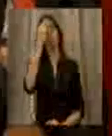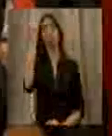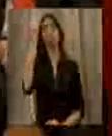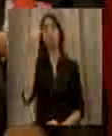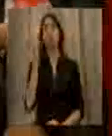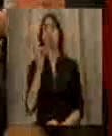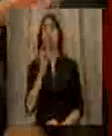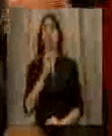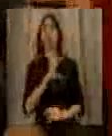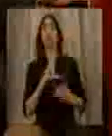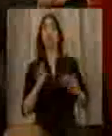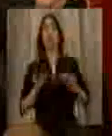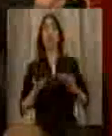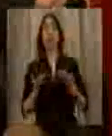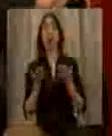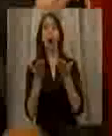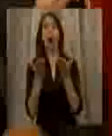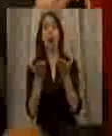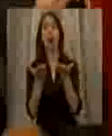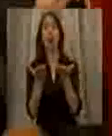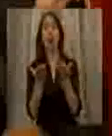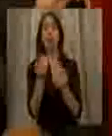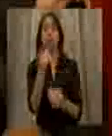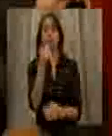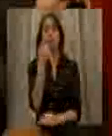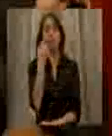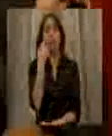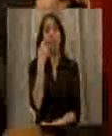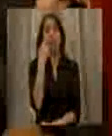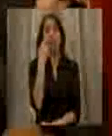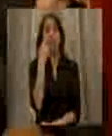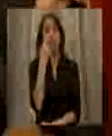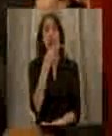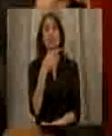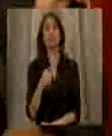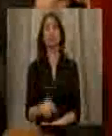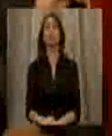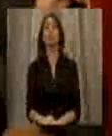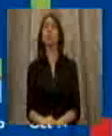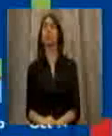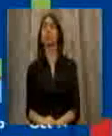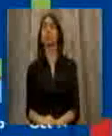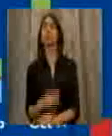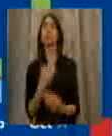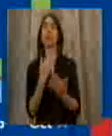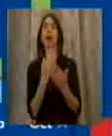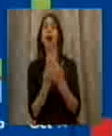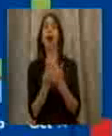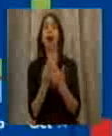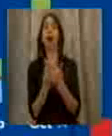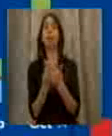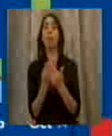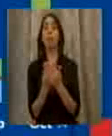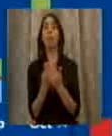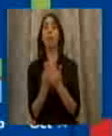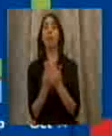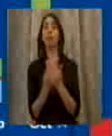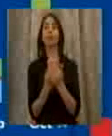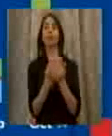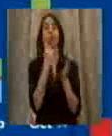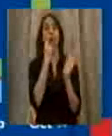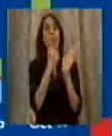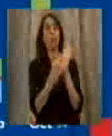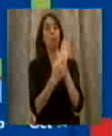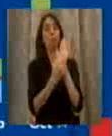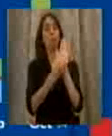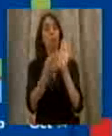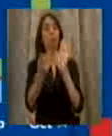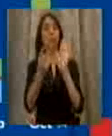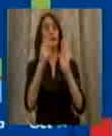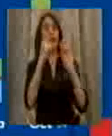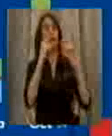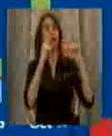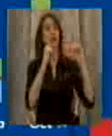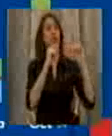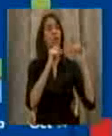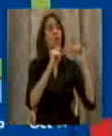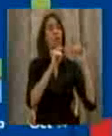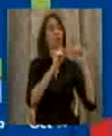que es Chile Atiende, ustedes lo conocen. Quiero aprovechar de mostrar, fíjense en el